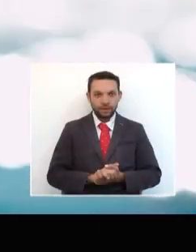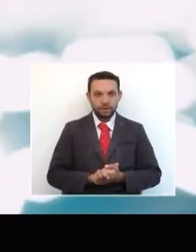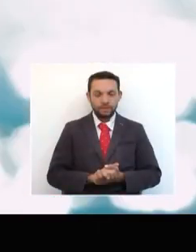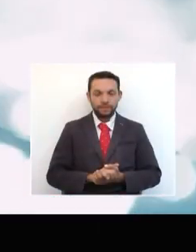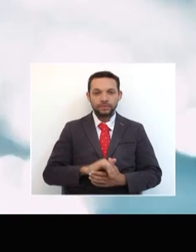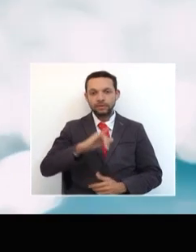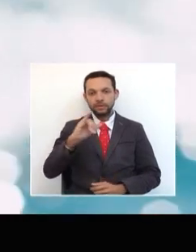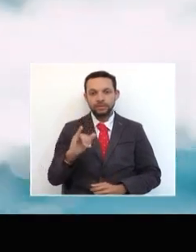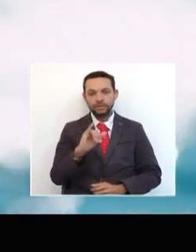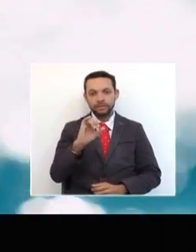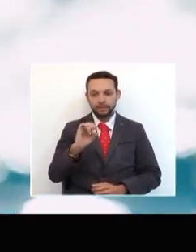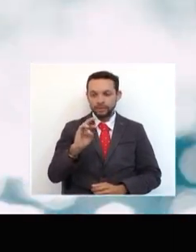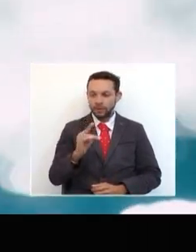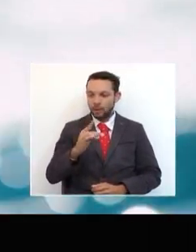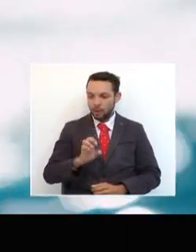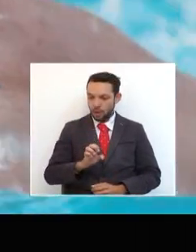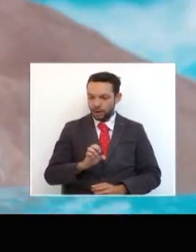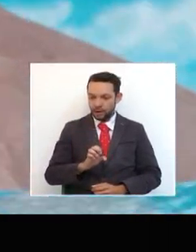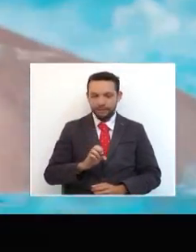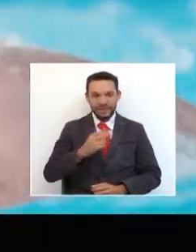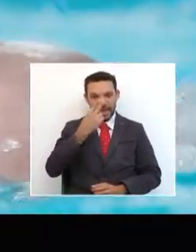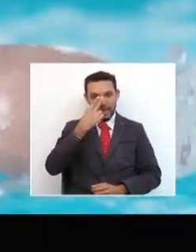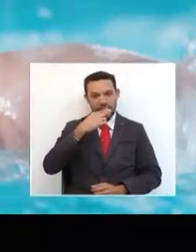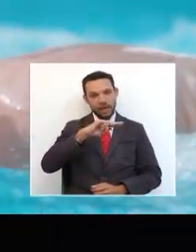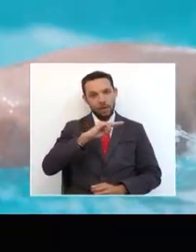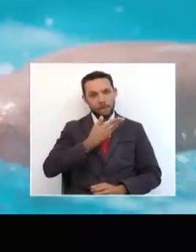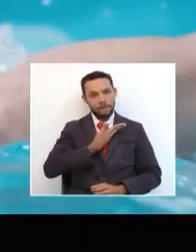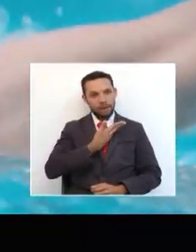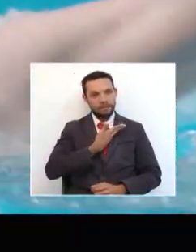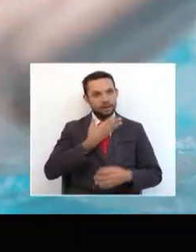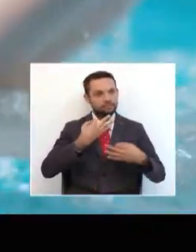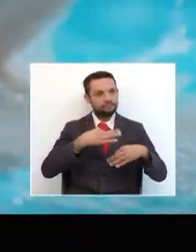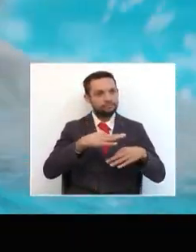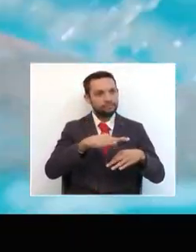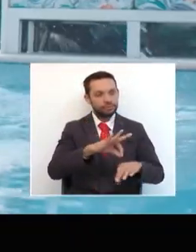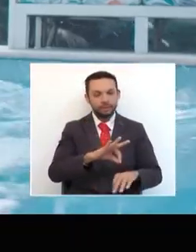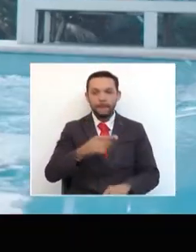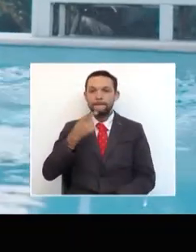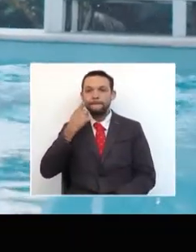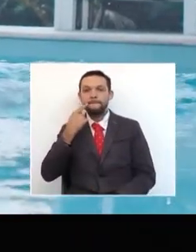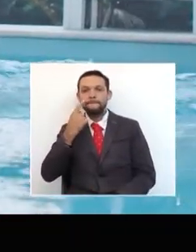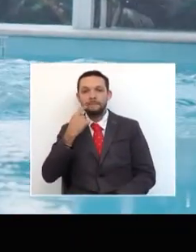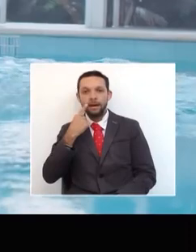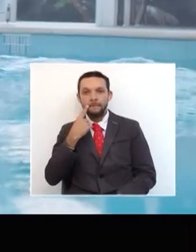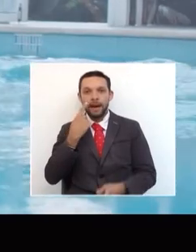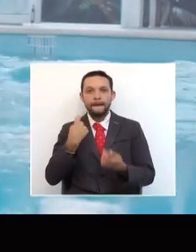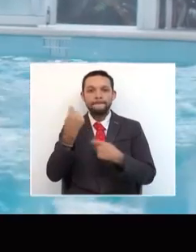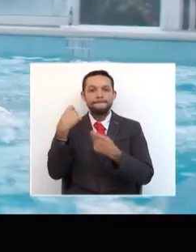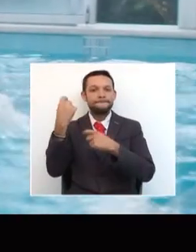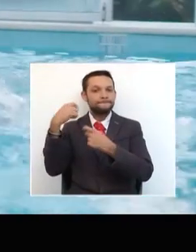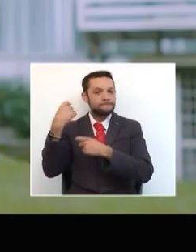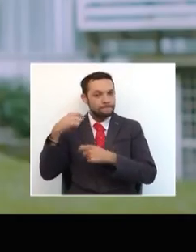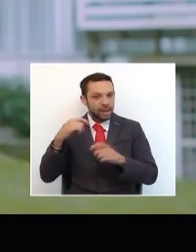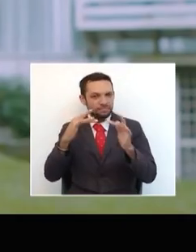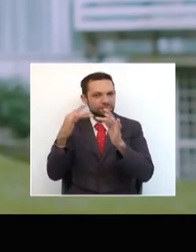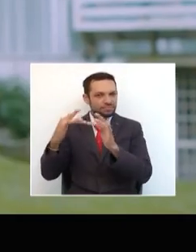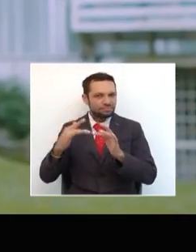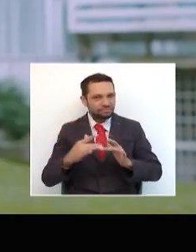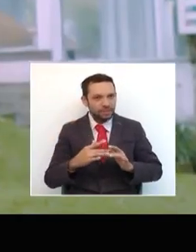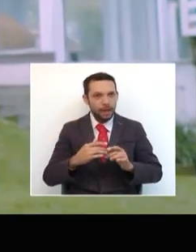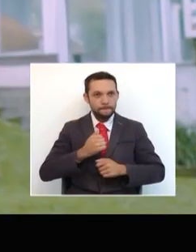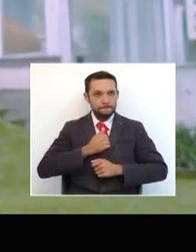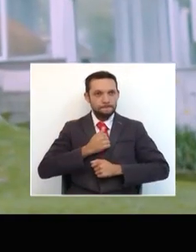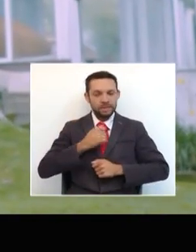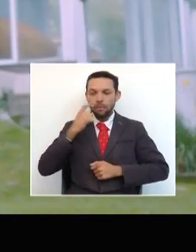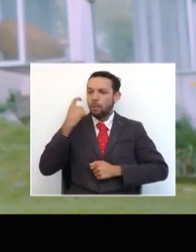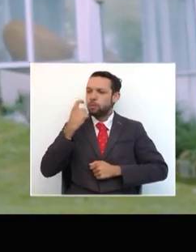Jorge Enrique Rojas Quiseno es hijo de una costurera y de un comisionista. Y está en la búsqueda de los conocimientos para